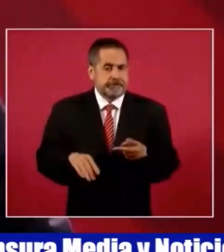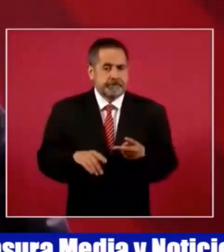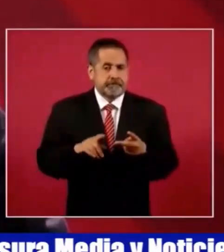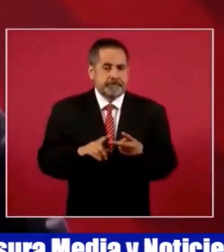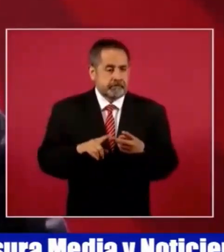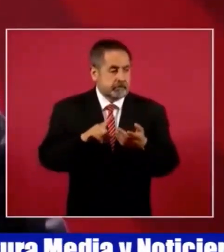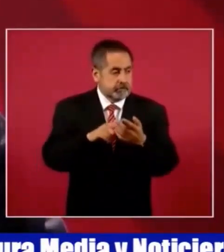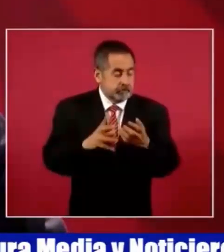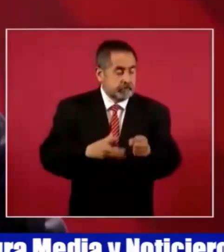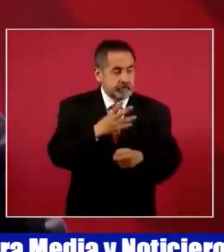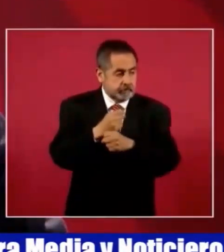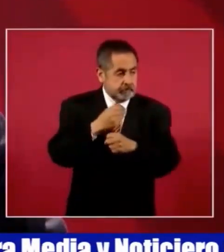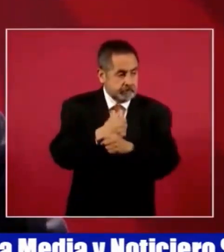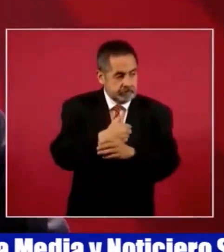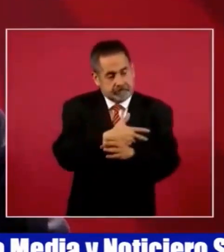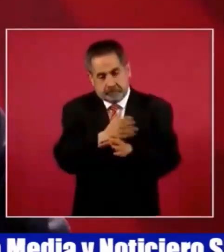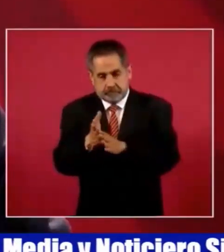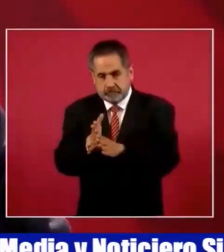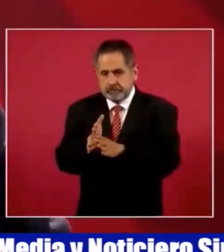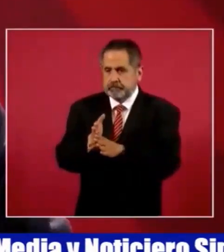entuerto